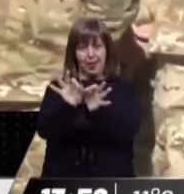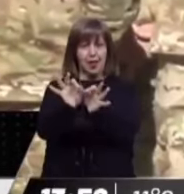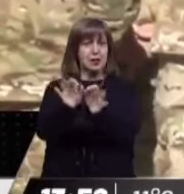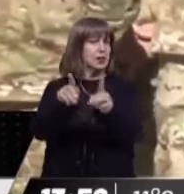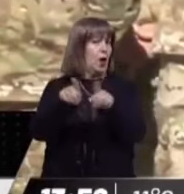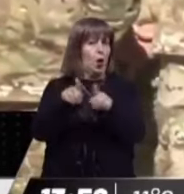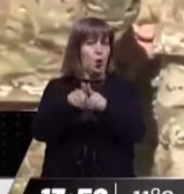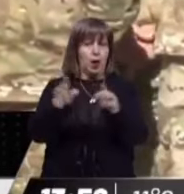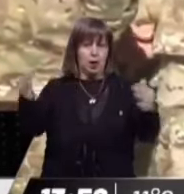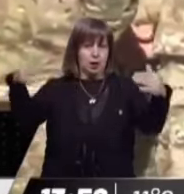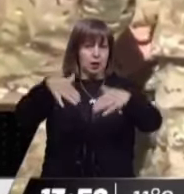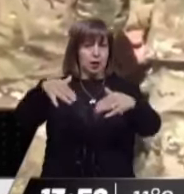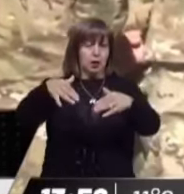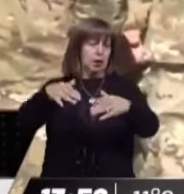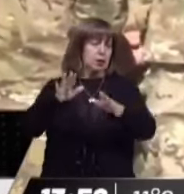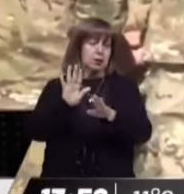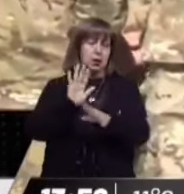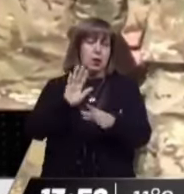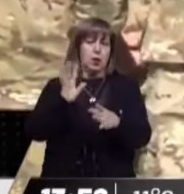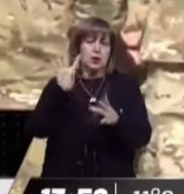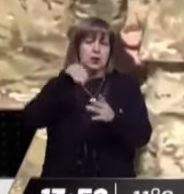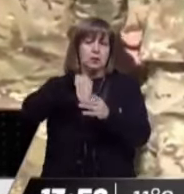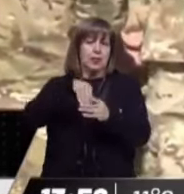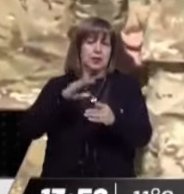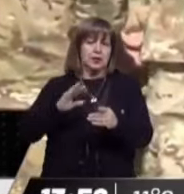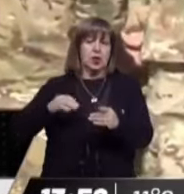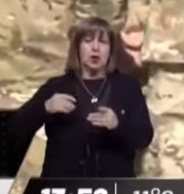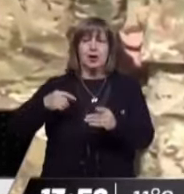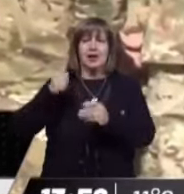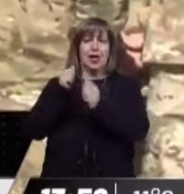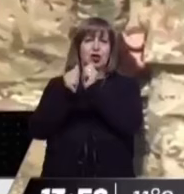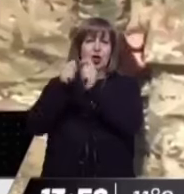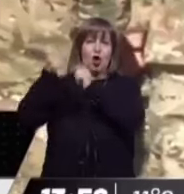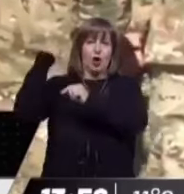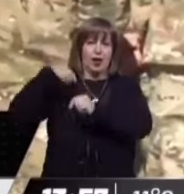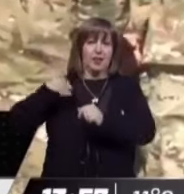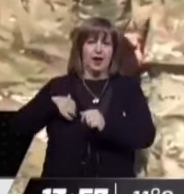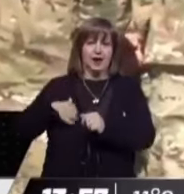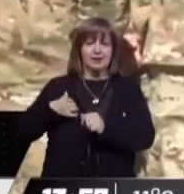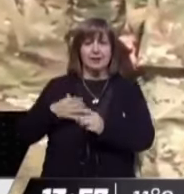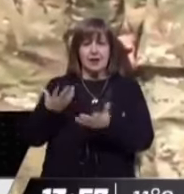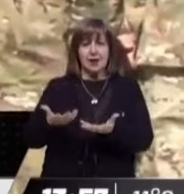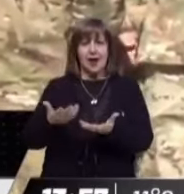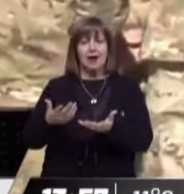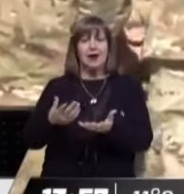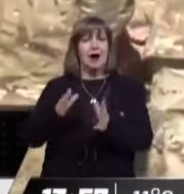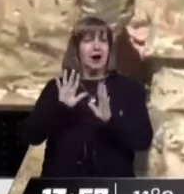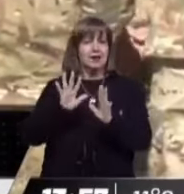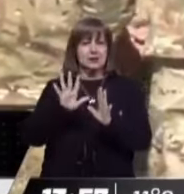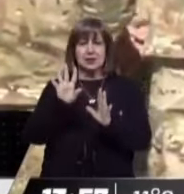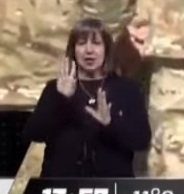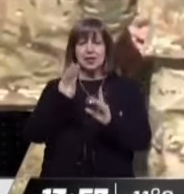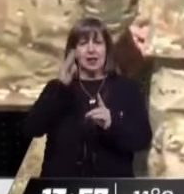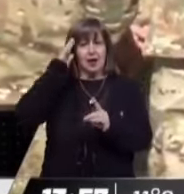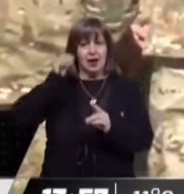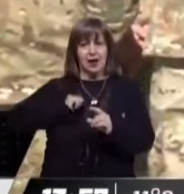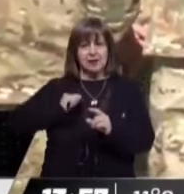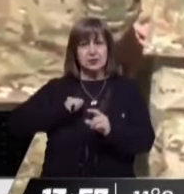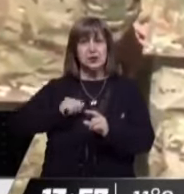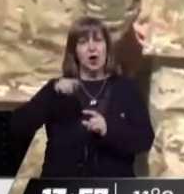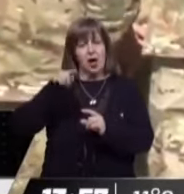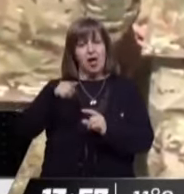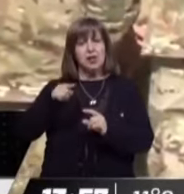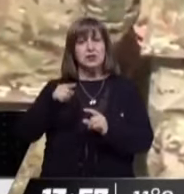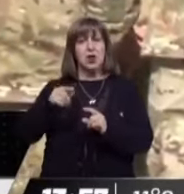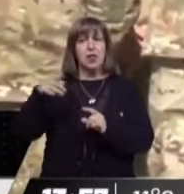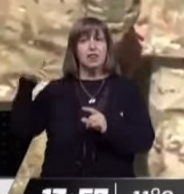parte de nuestra historia, de la historia más trascendente de los últimos tiempos, del Ejército, de